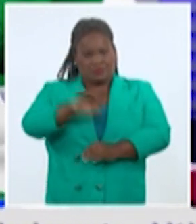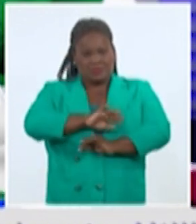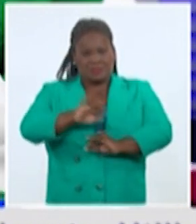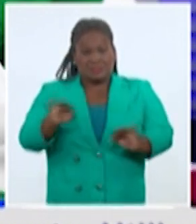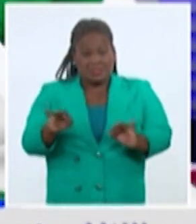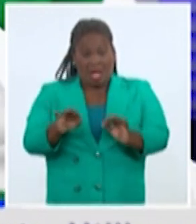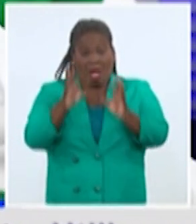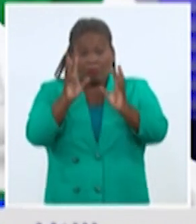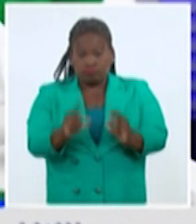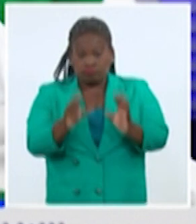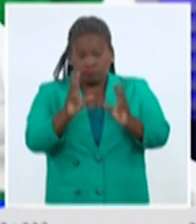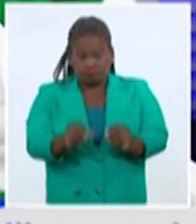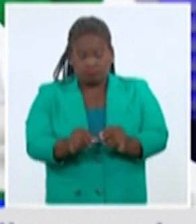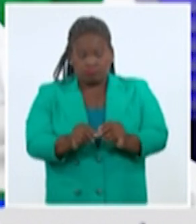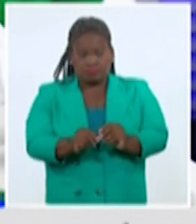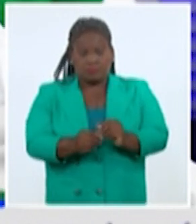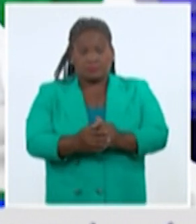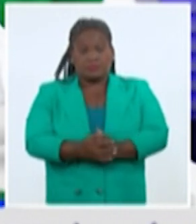puede ver en pantalla,